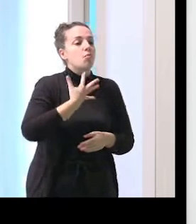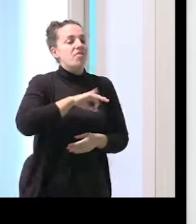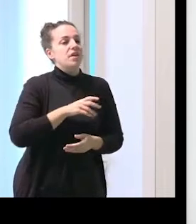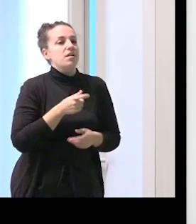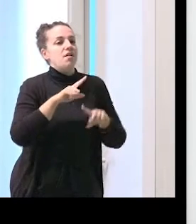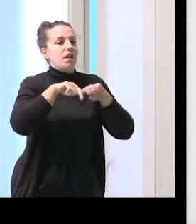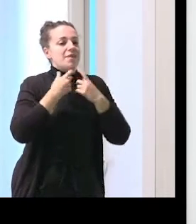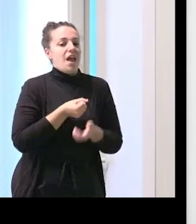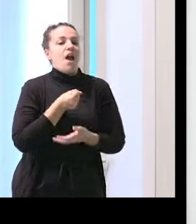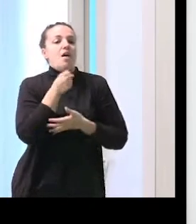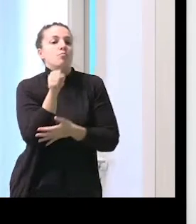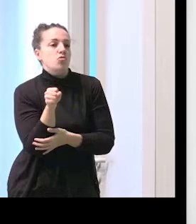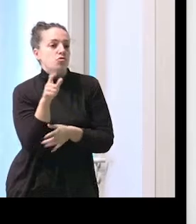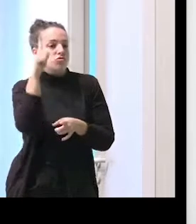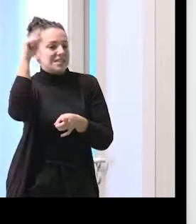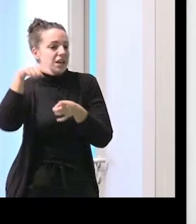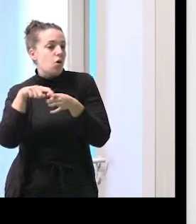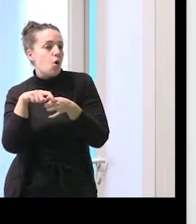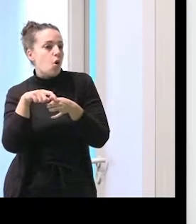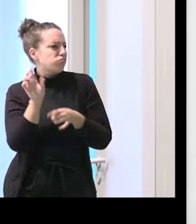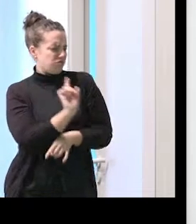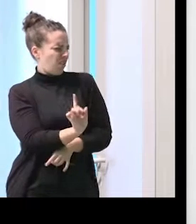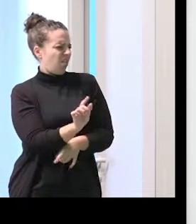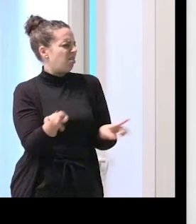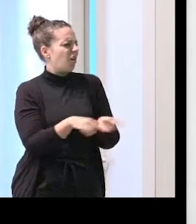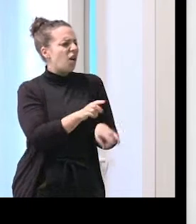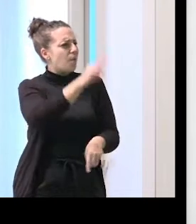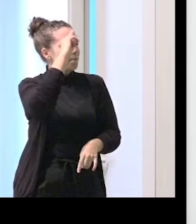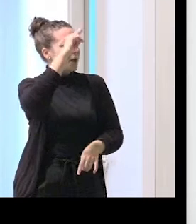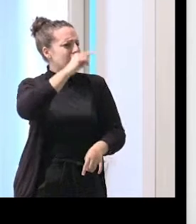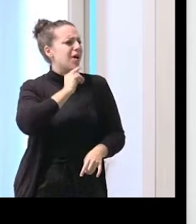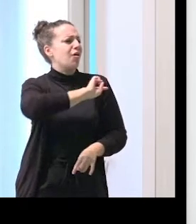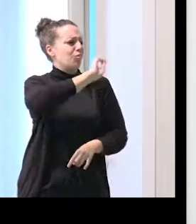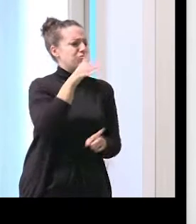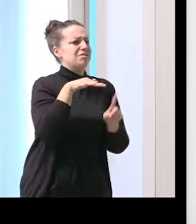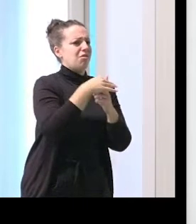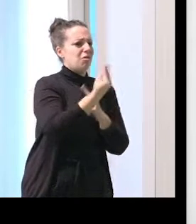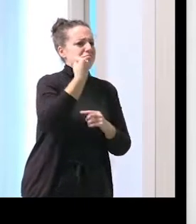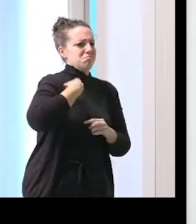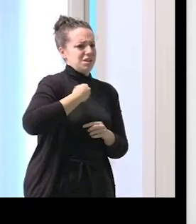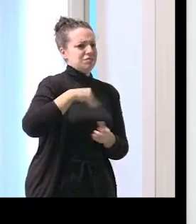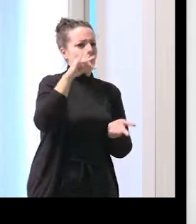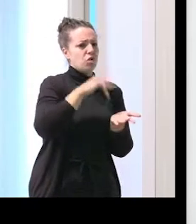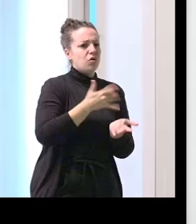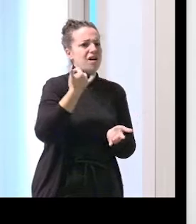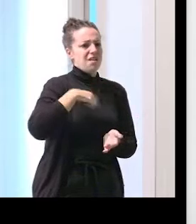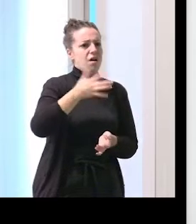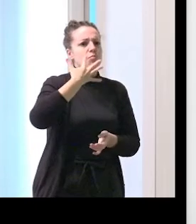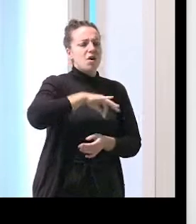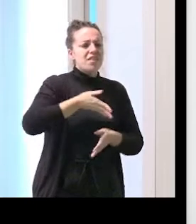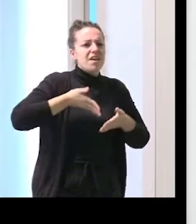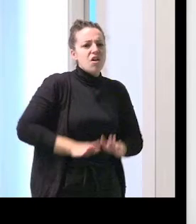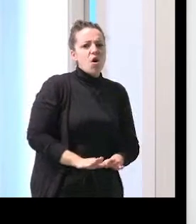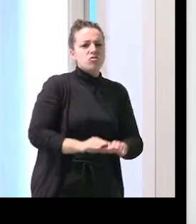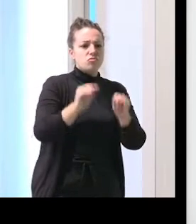ni el psicólogo ni nada, no, otro padre que haya pasado por todo esto y que pueda asesorarle, ver qué pasa con sus hijos. Yo creo